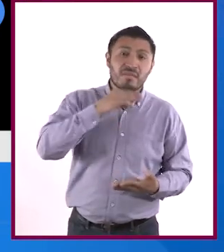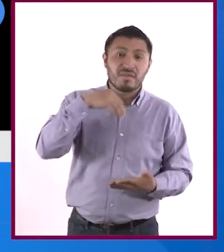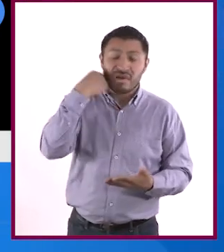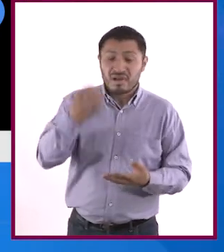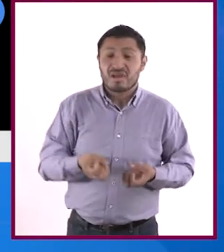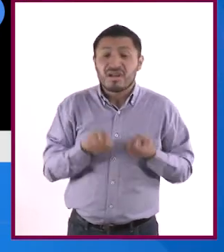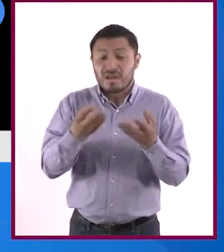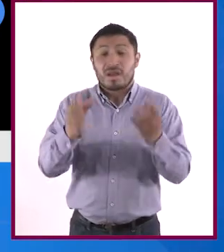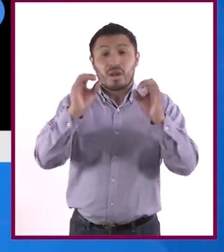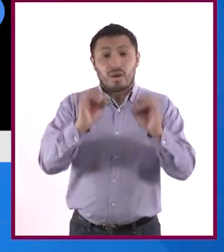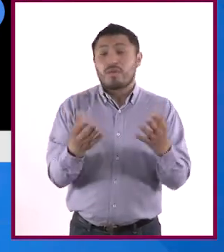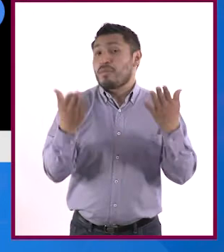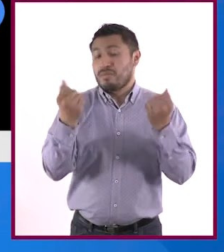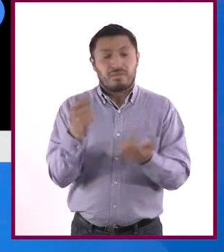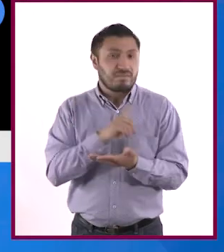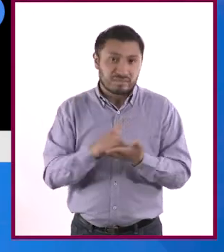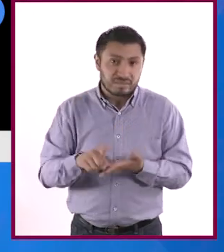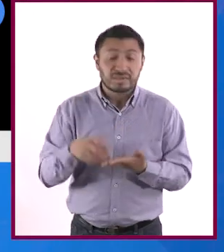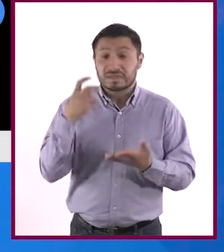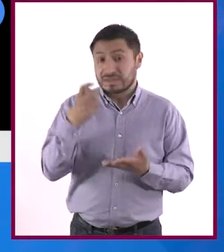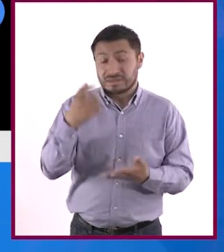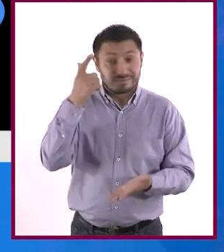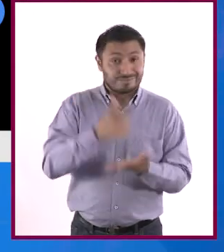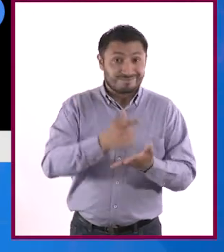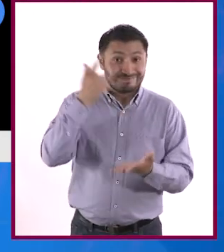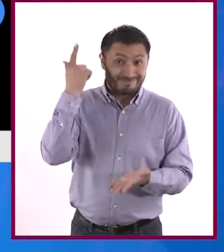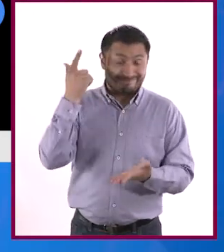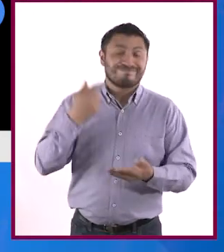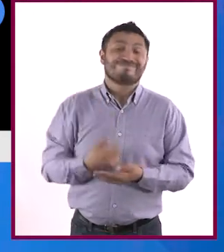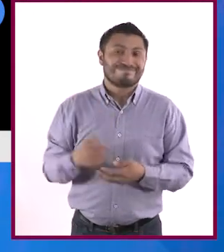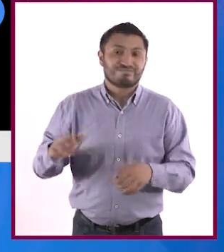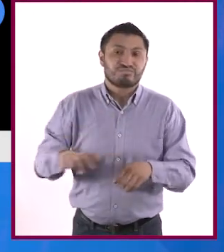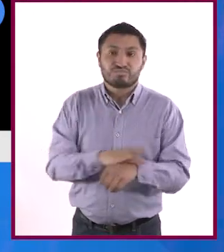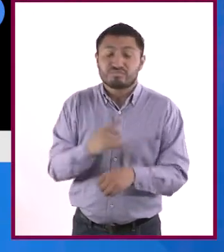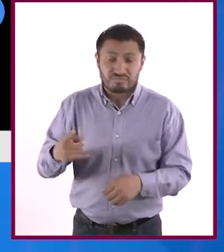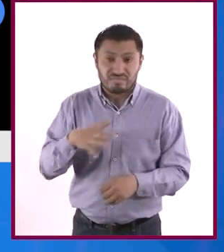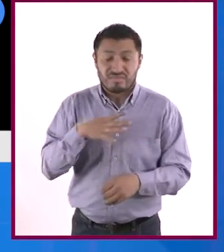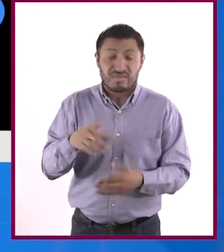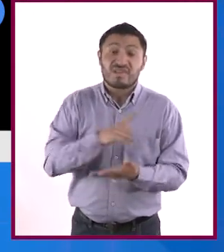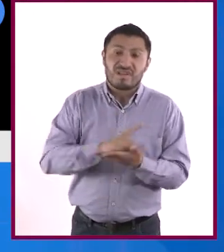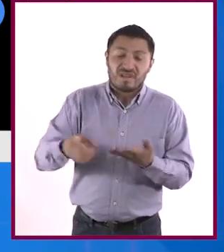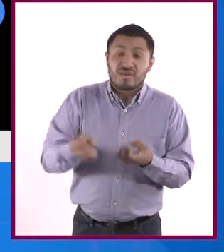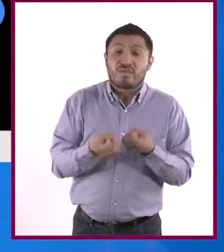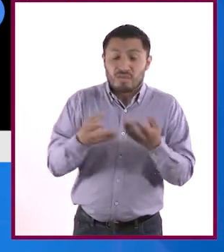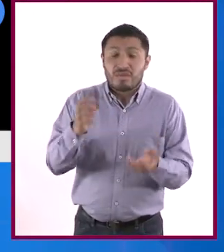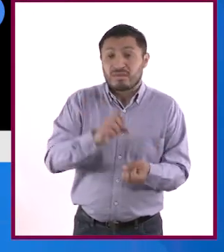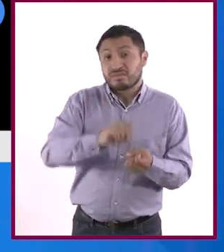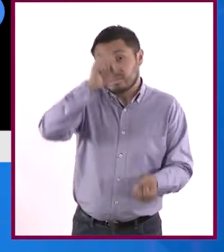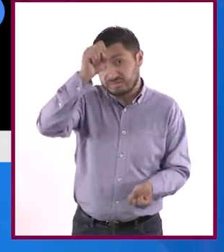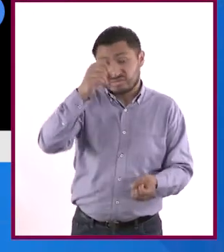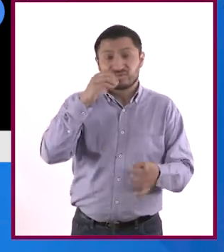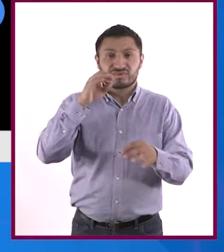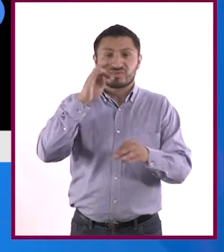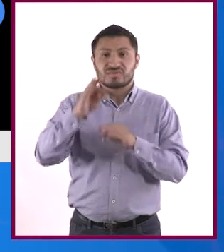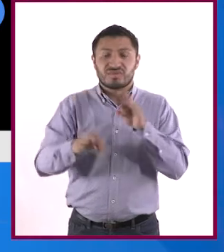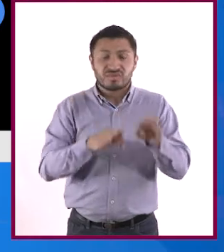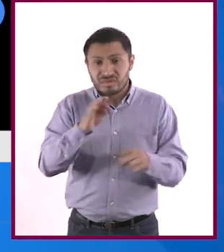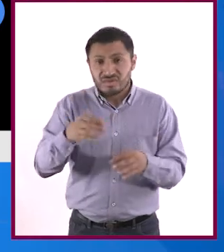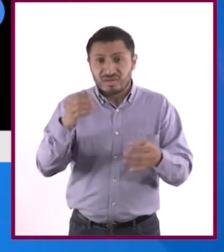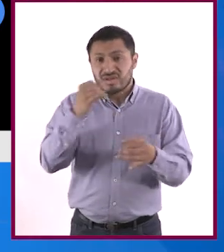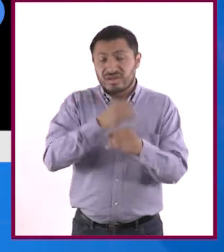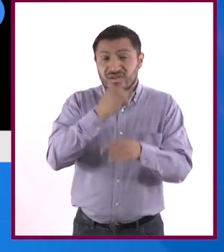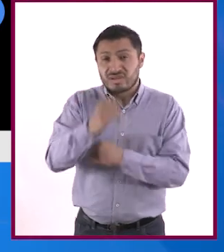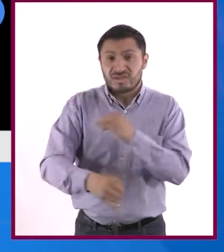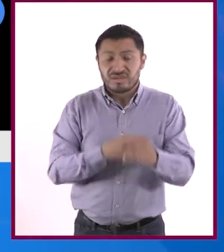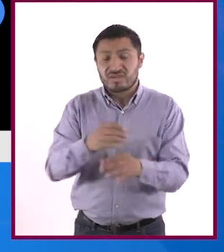que no tienen derechos. Entonces, esto es muy grave. ¿Por qué? Pues los derechos los da la Constitución, los dan los tratados internacionales, la Convención sobre